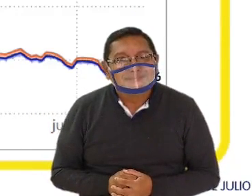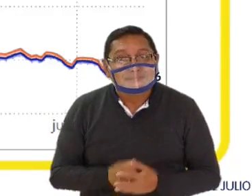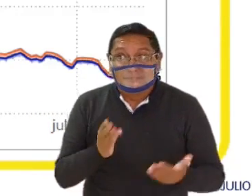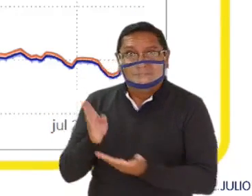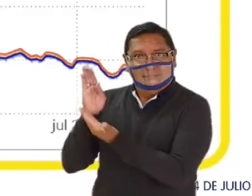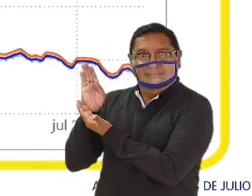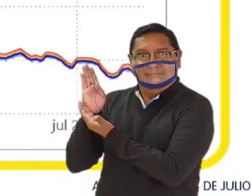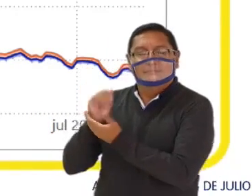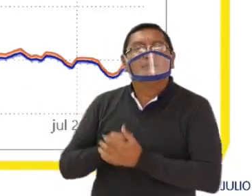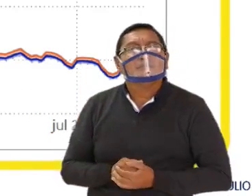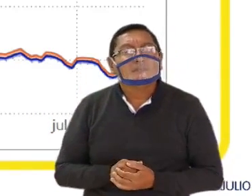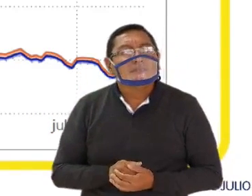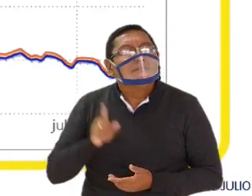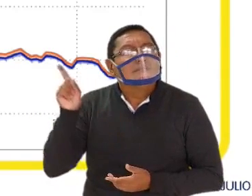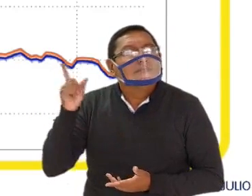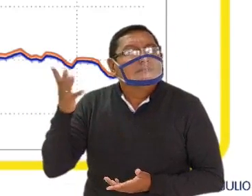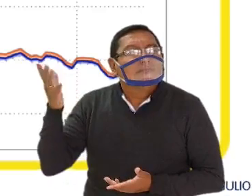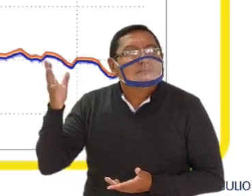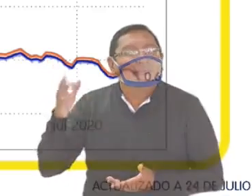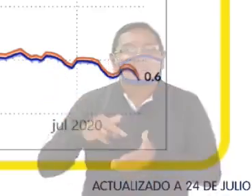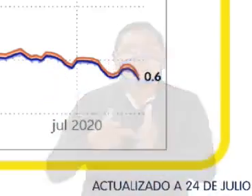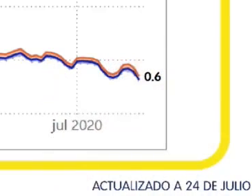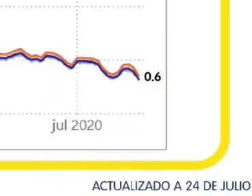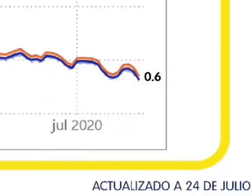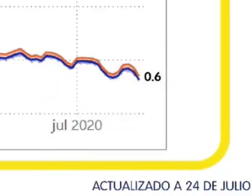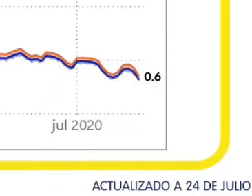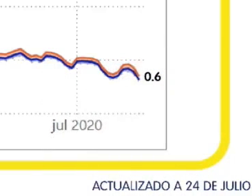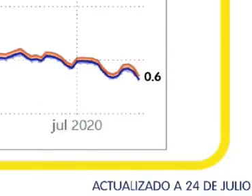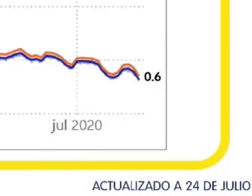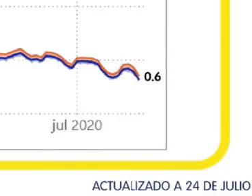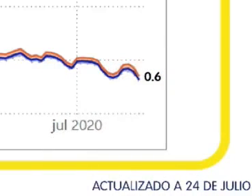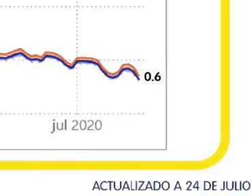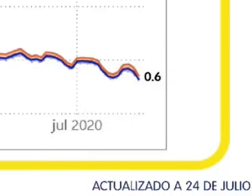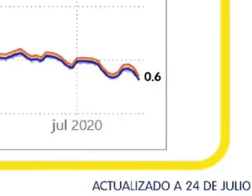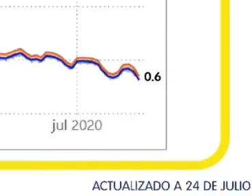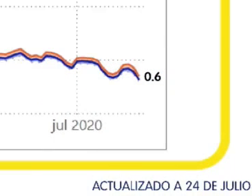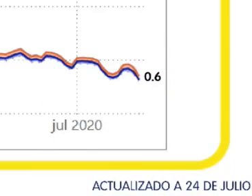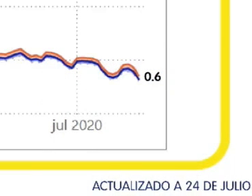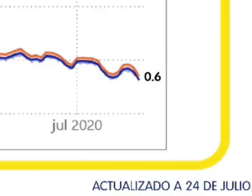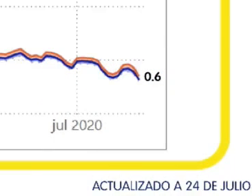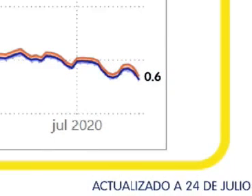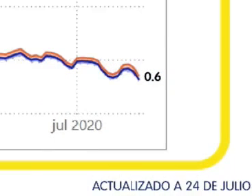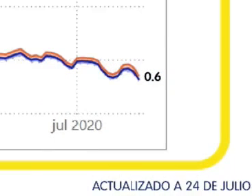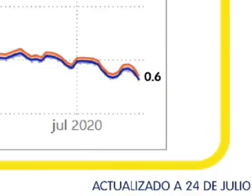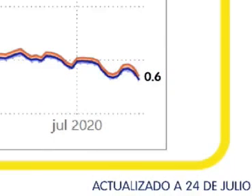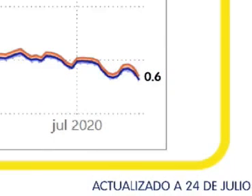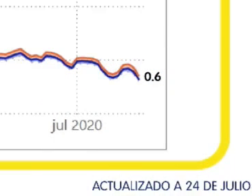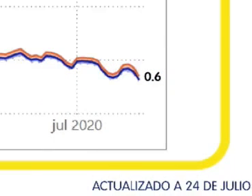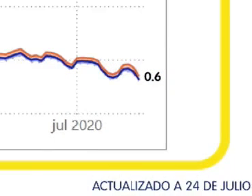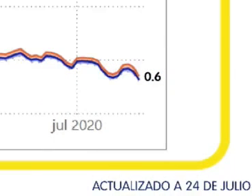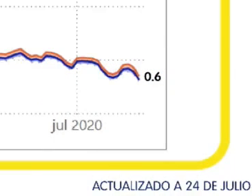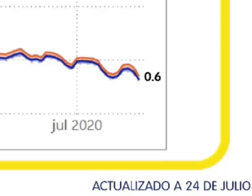Esta es la tasa de contagio, la cual, al principio, cuando llegó el virus a Colombia,